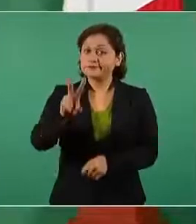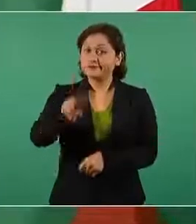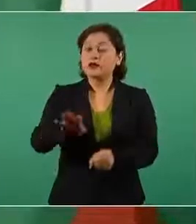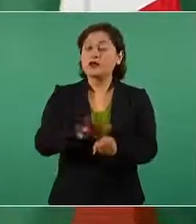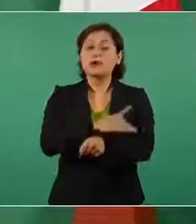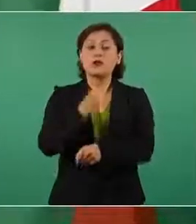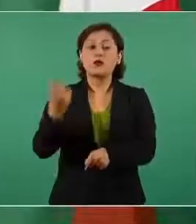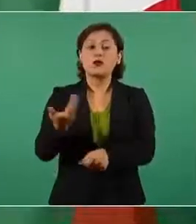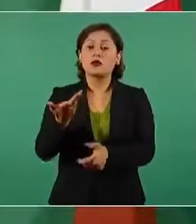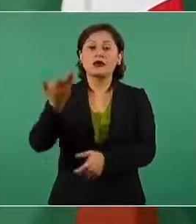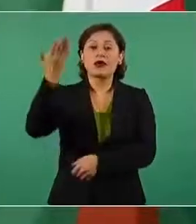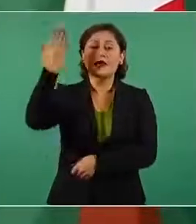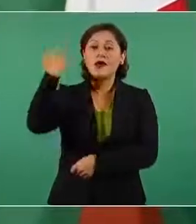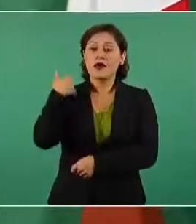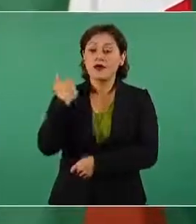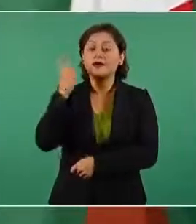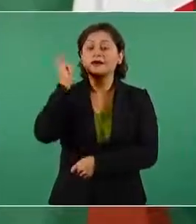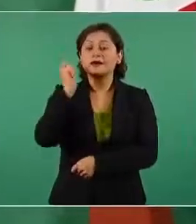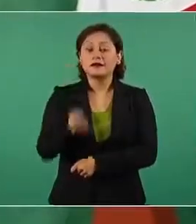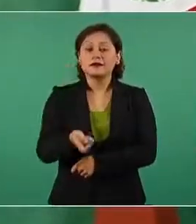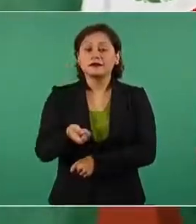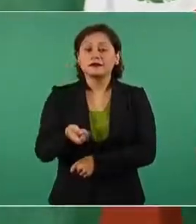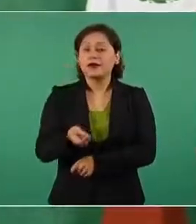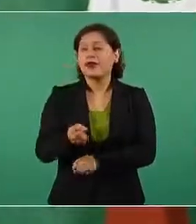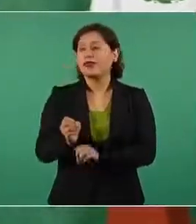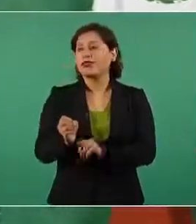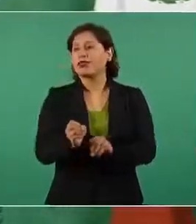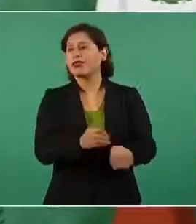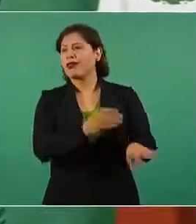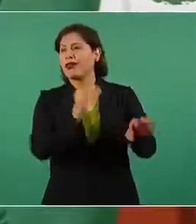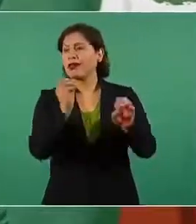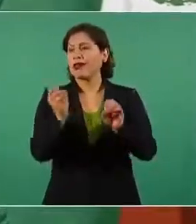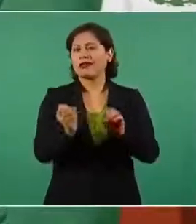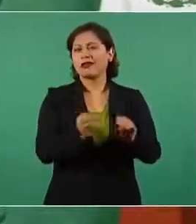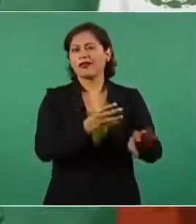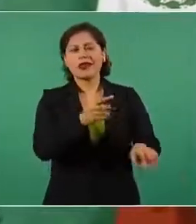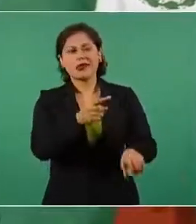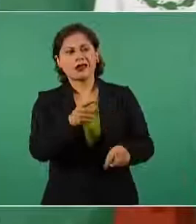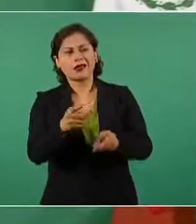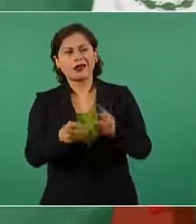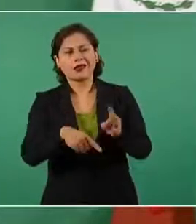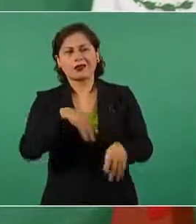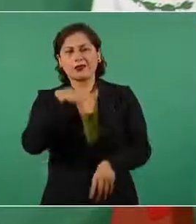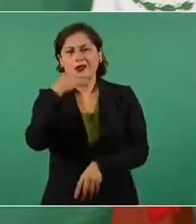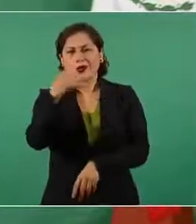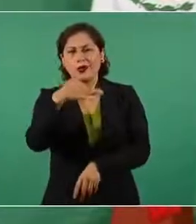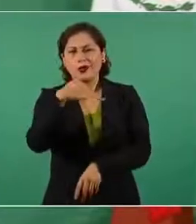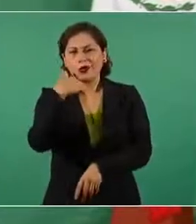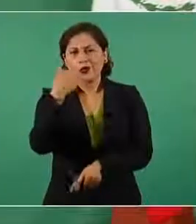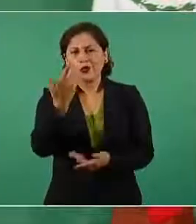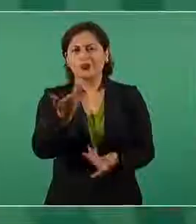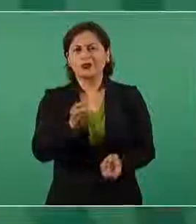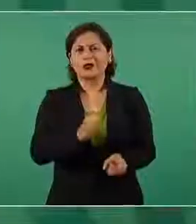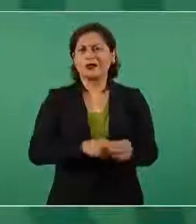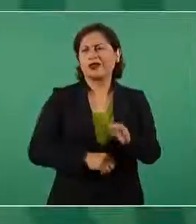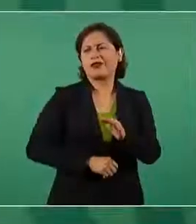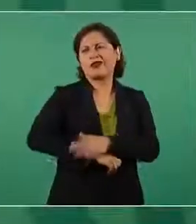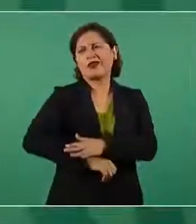que se arraigaran estos vicios de corrupción, de